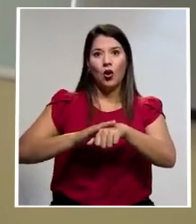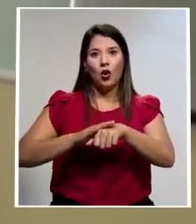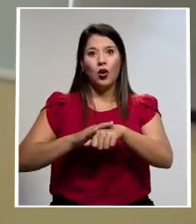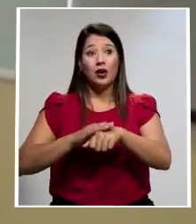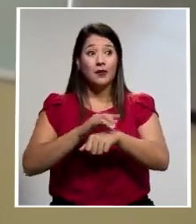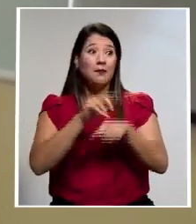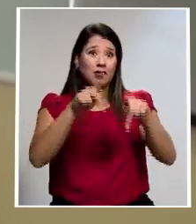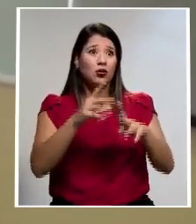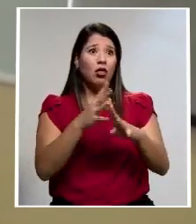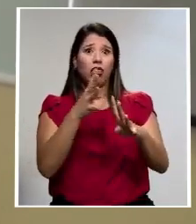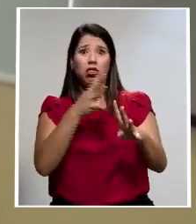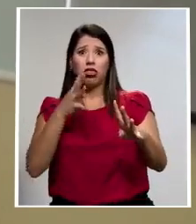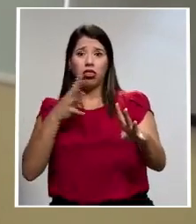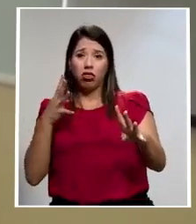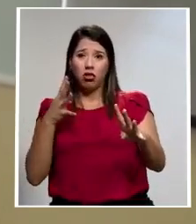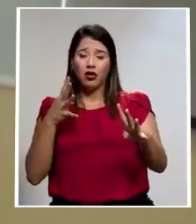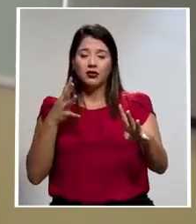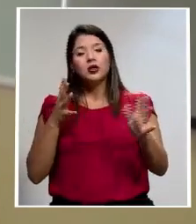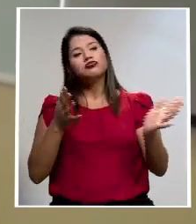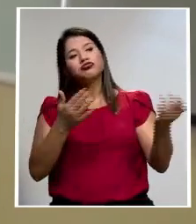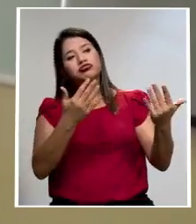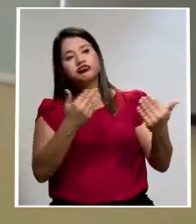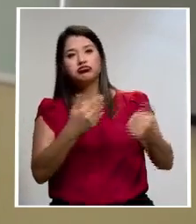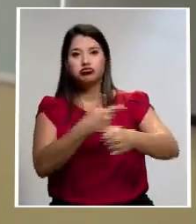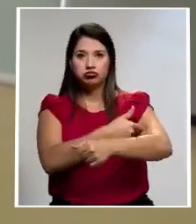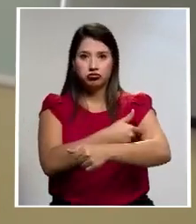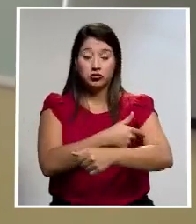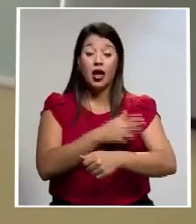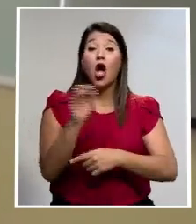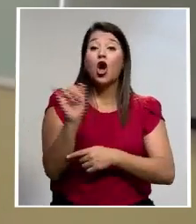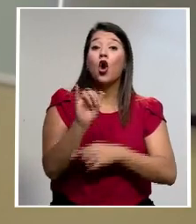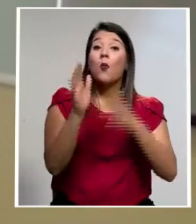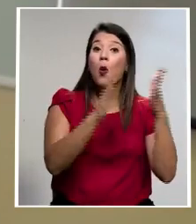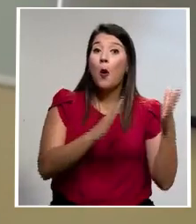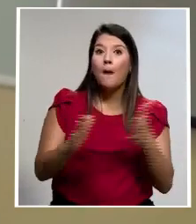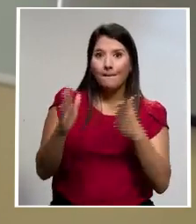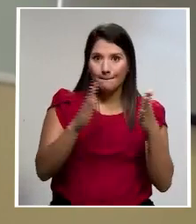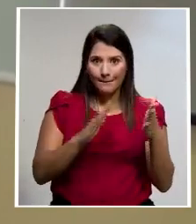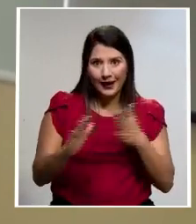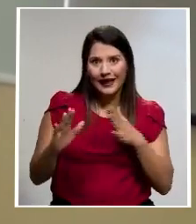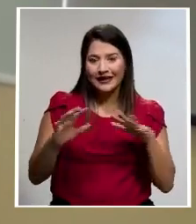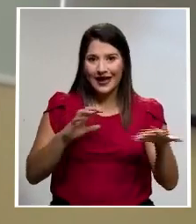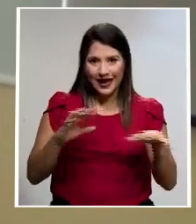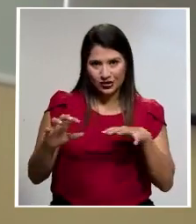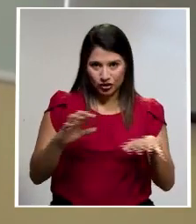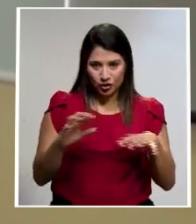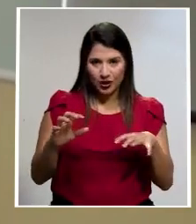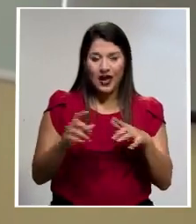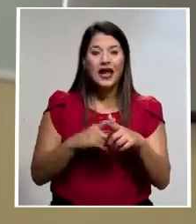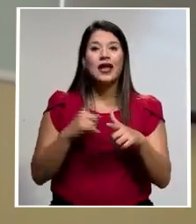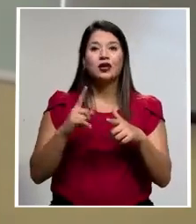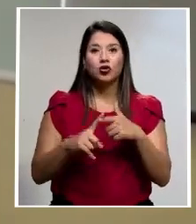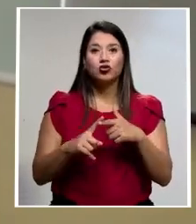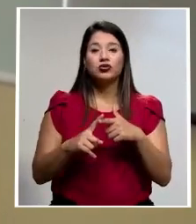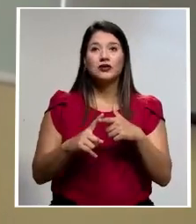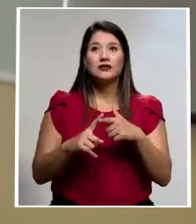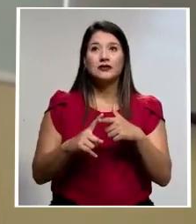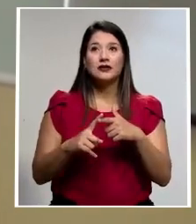en los vacunatorios en las filas. Como plan de contingencia y en lo que se tomaba una decisión, se generó comunicación